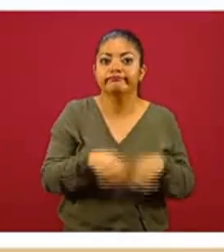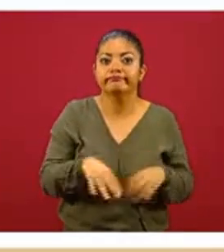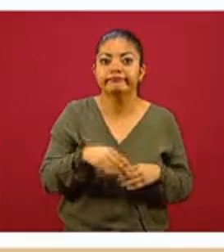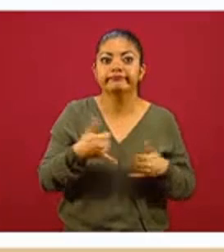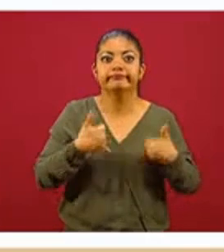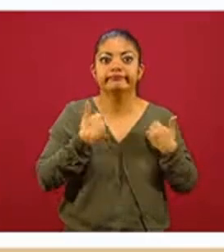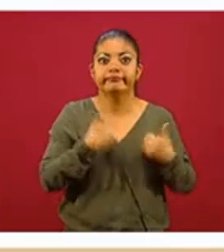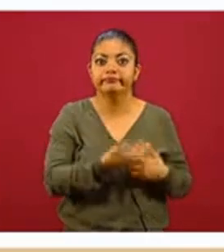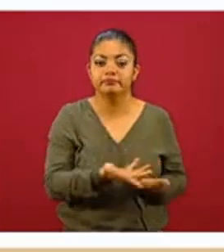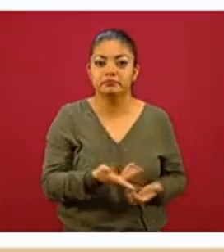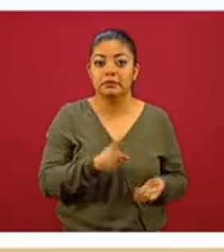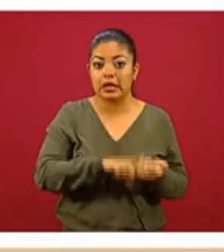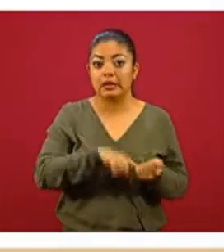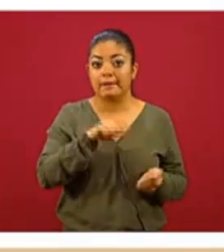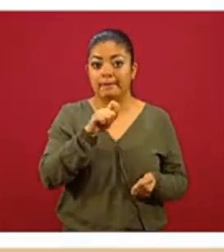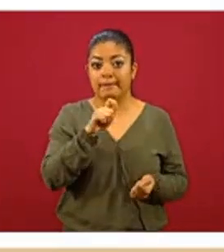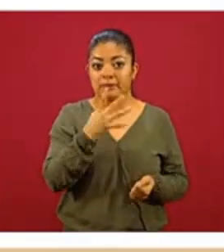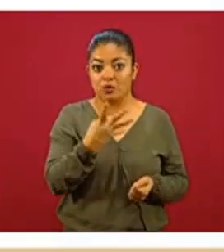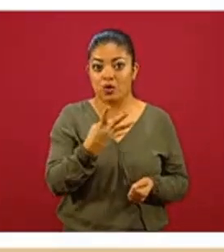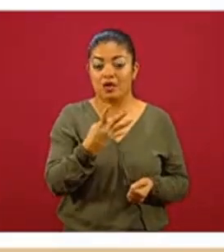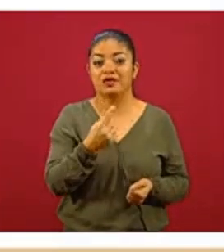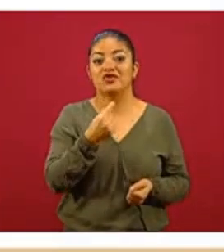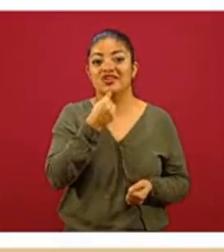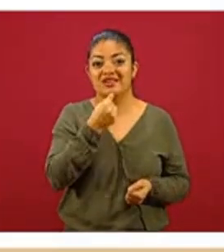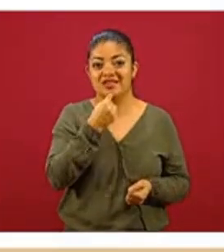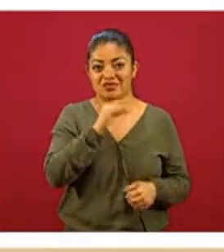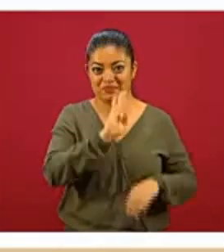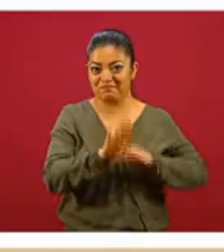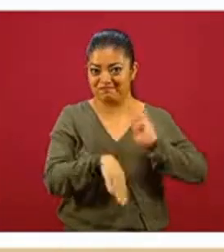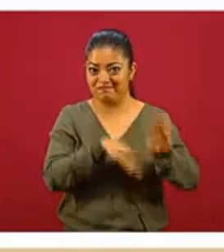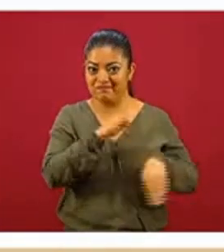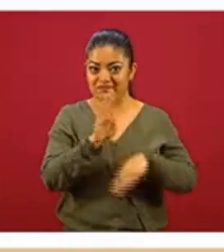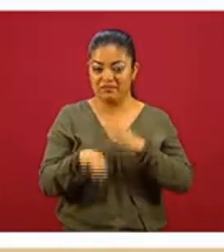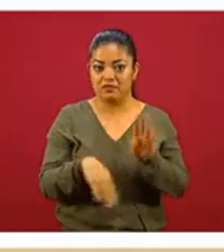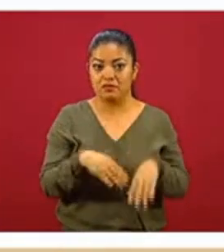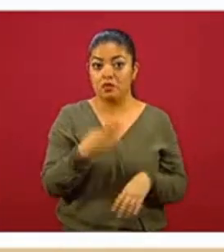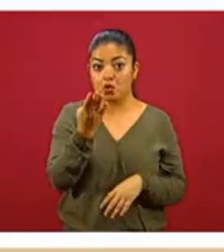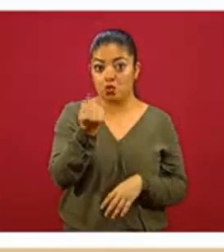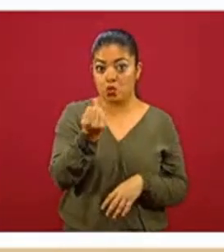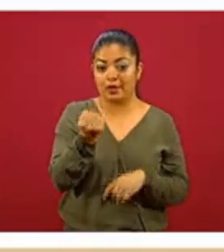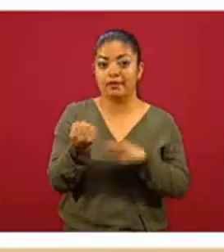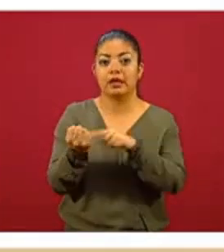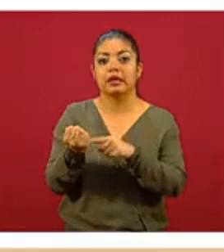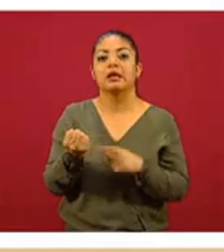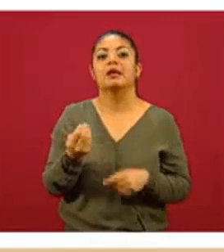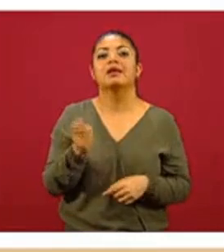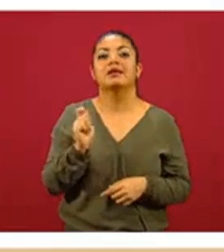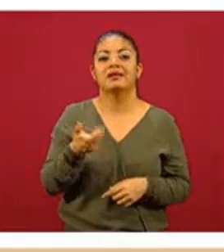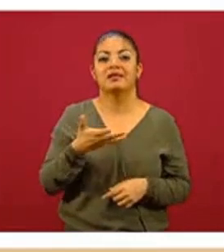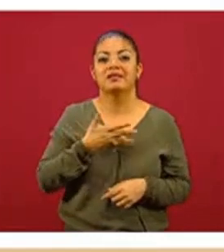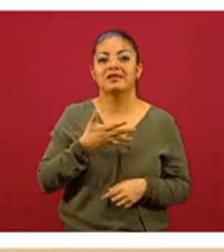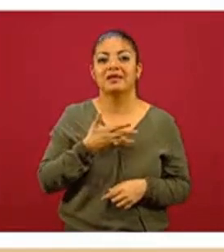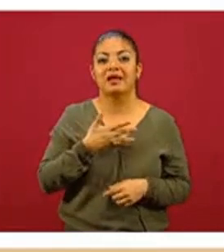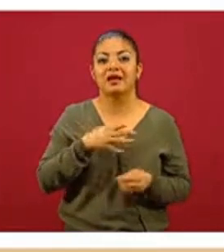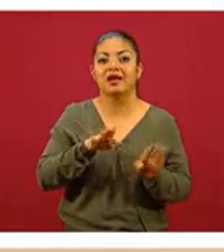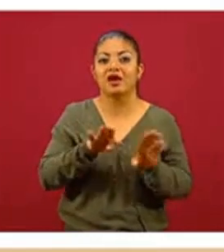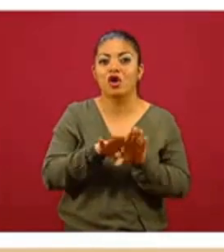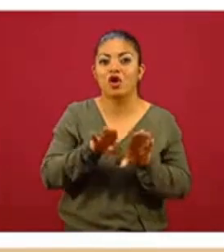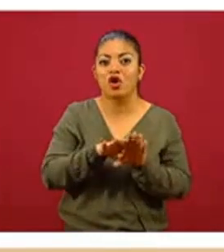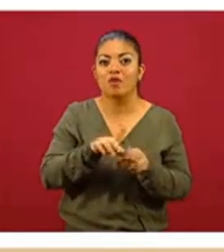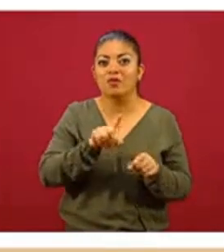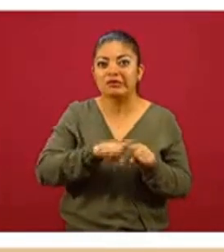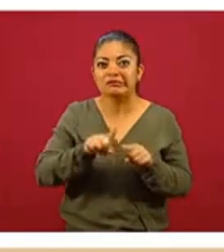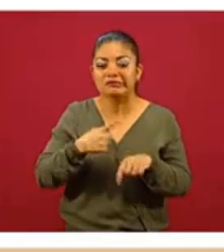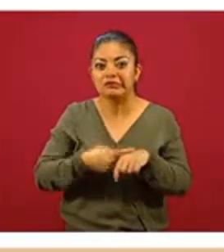24 niñas y niños que fallecieron, 9 de ellos tenían comorbilidades, el 54%